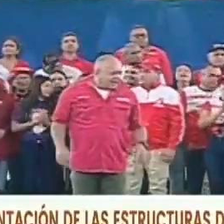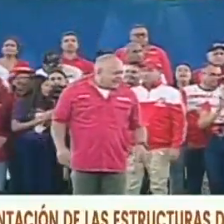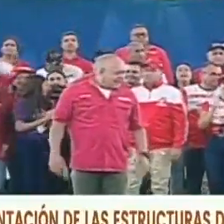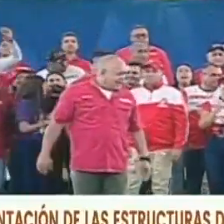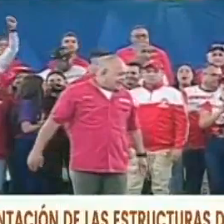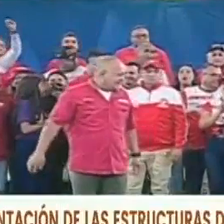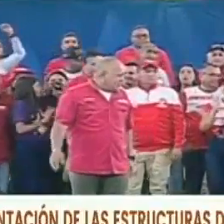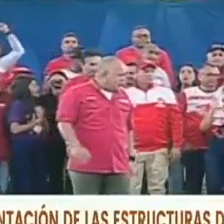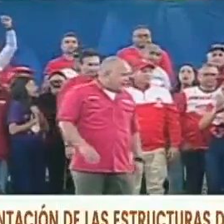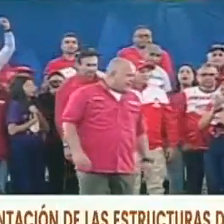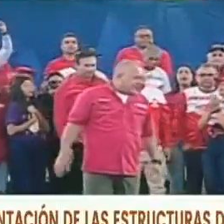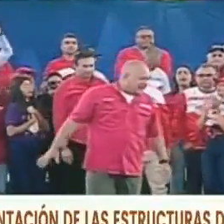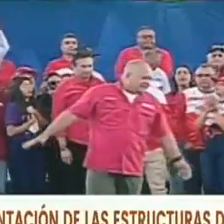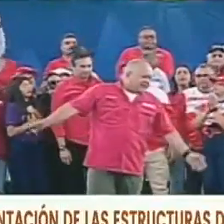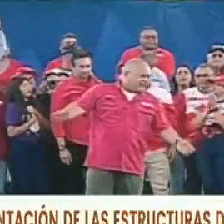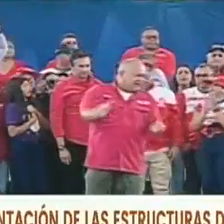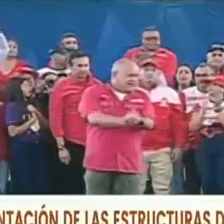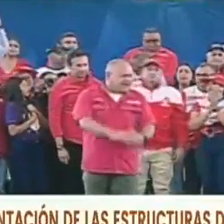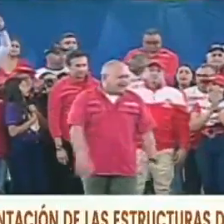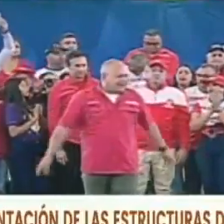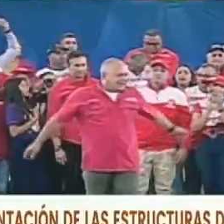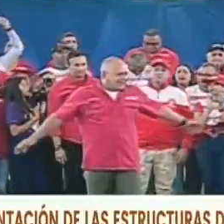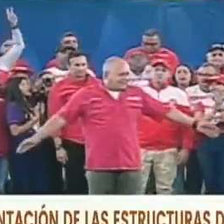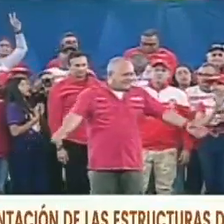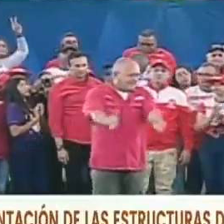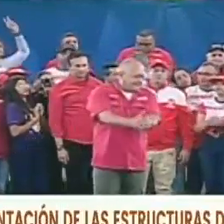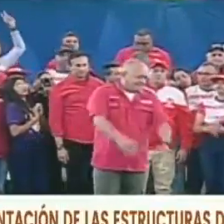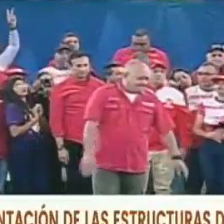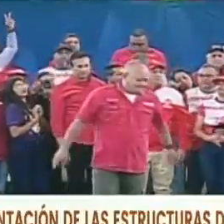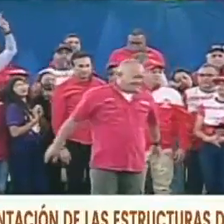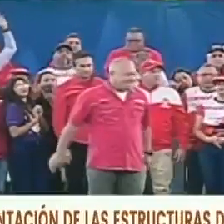el de las mujeres lindas